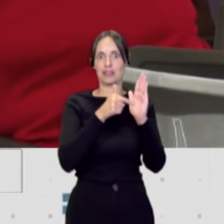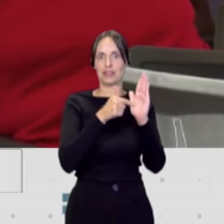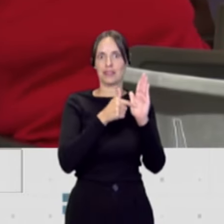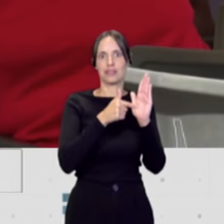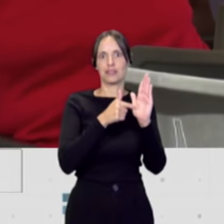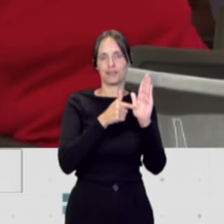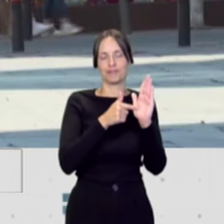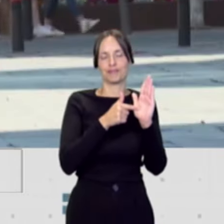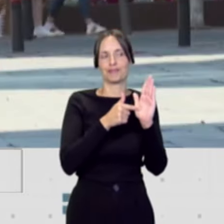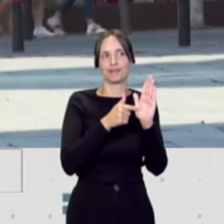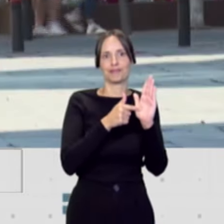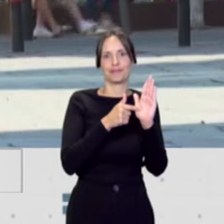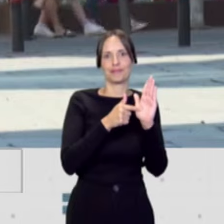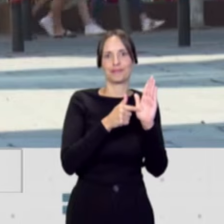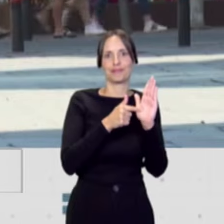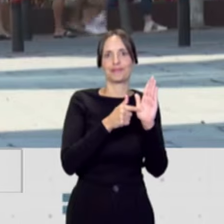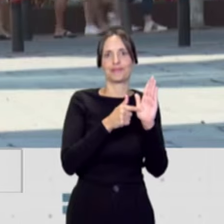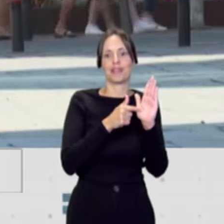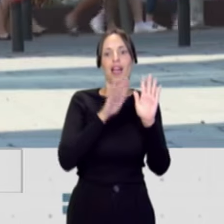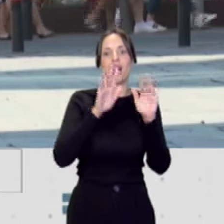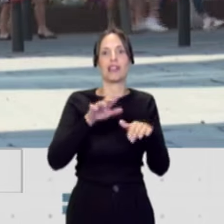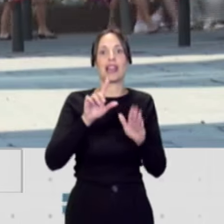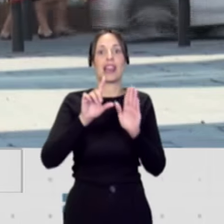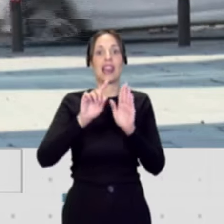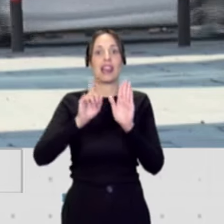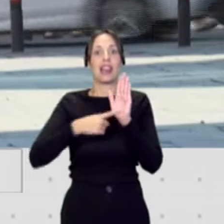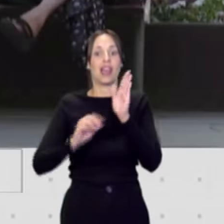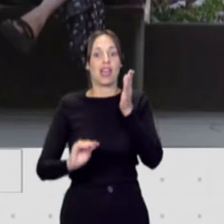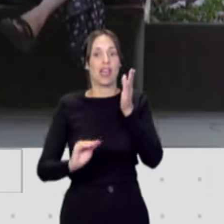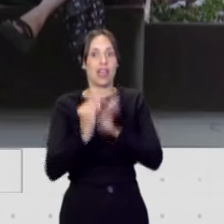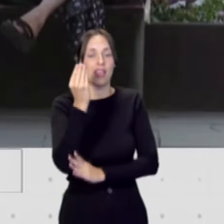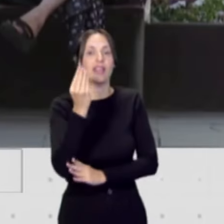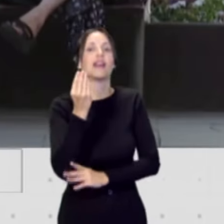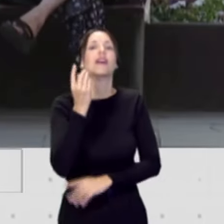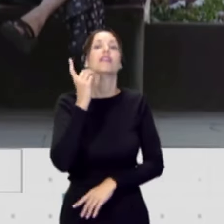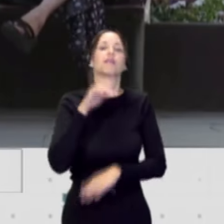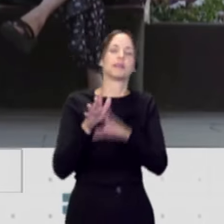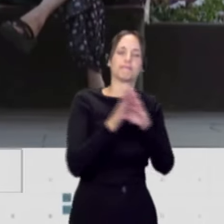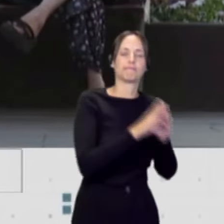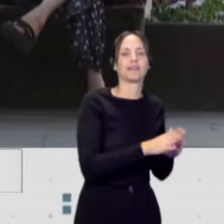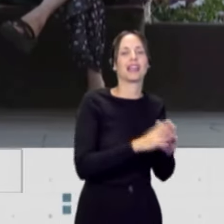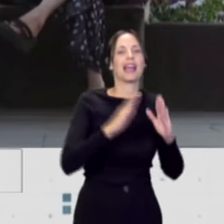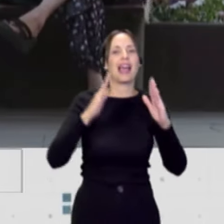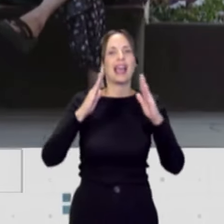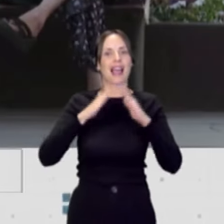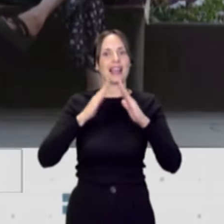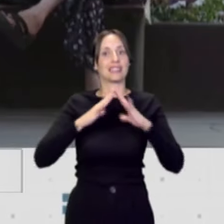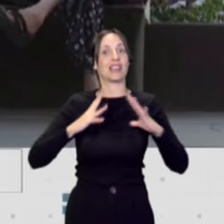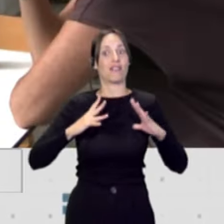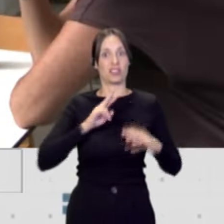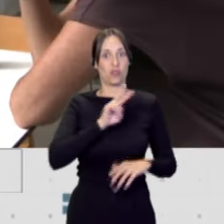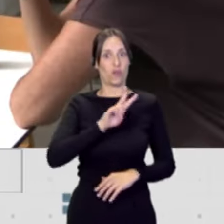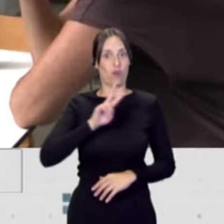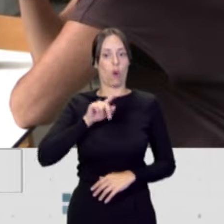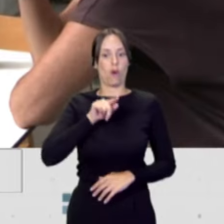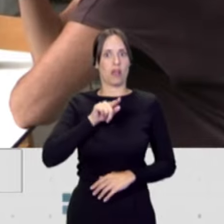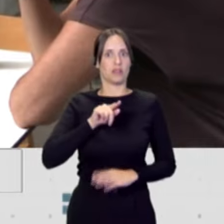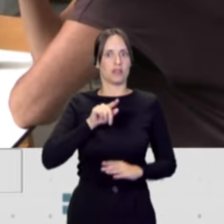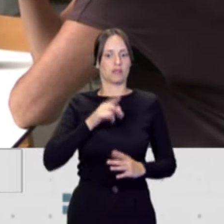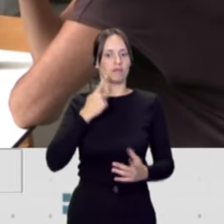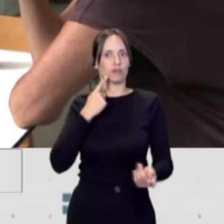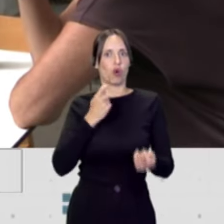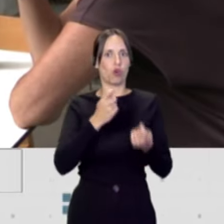realmente en legislación. La regulación también del alquiler vacacional, que para nosotros es una medida muy importante,